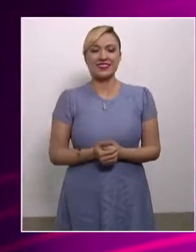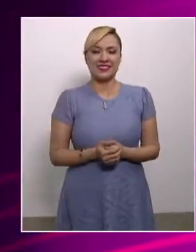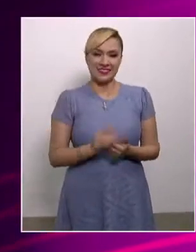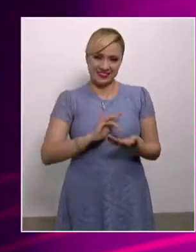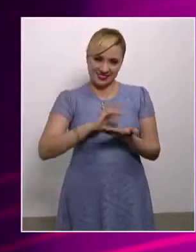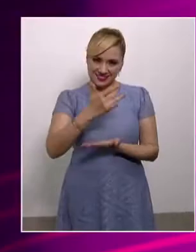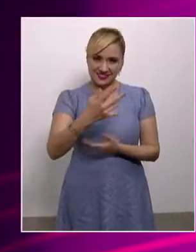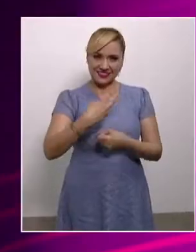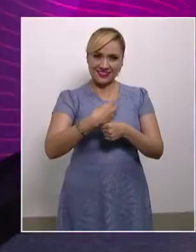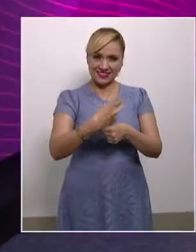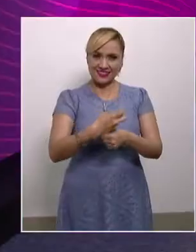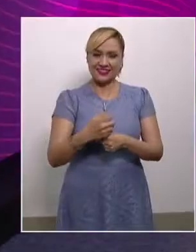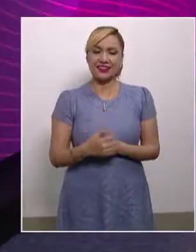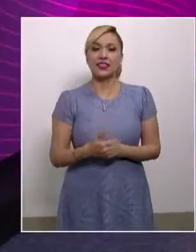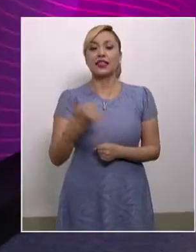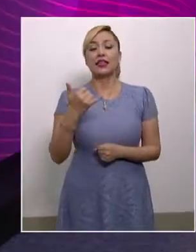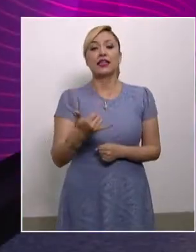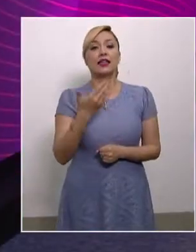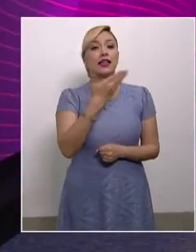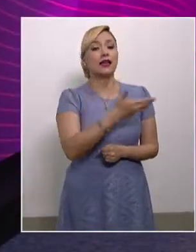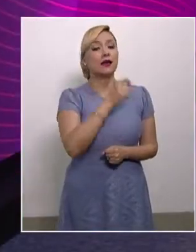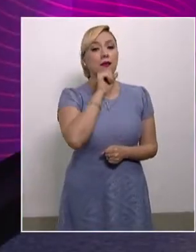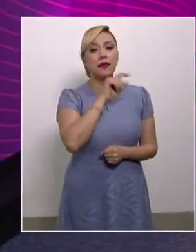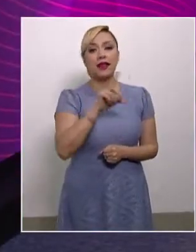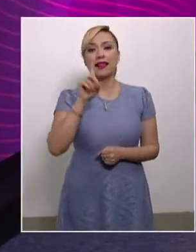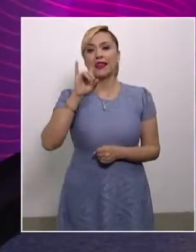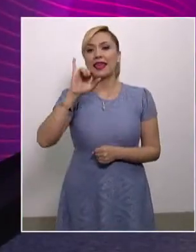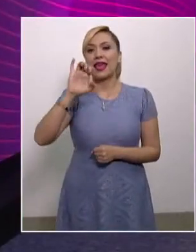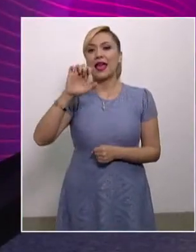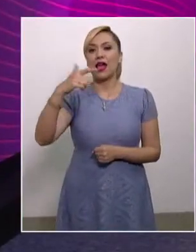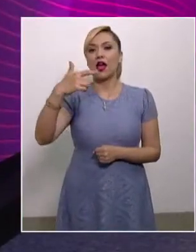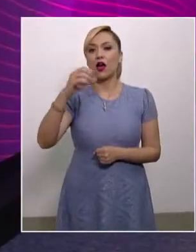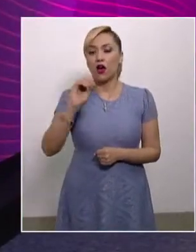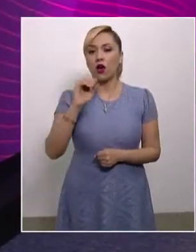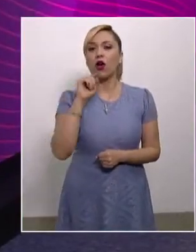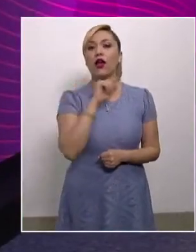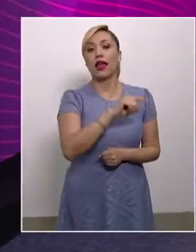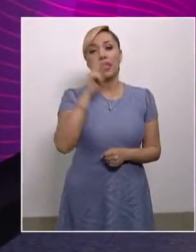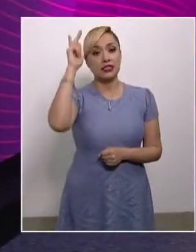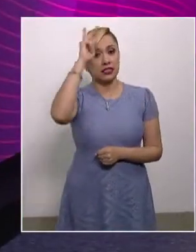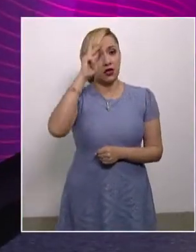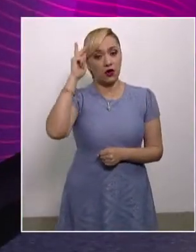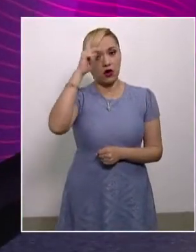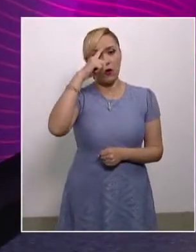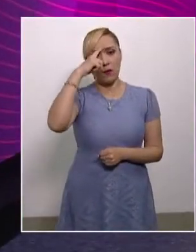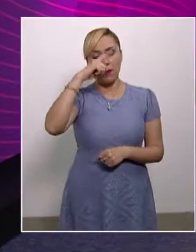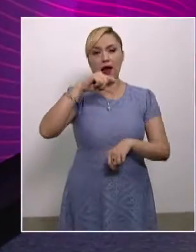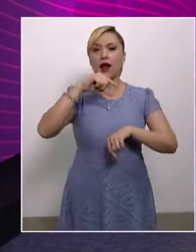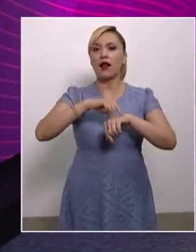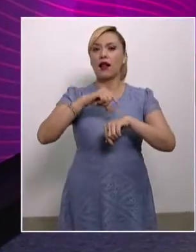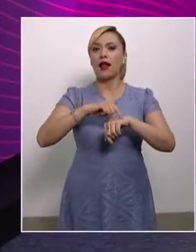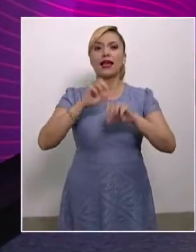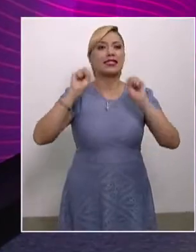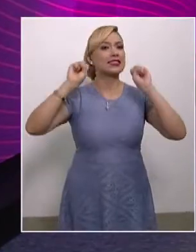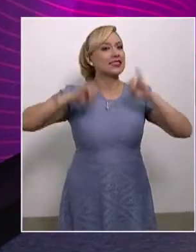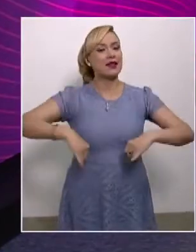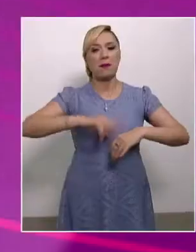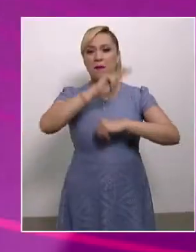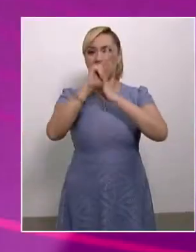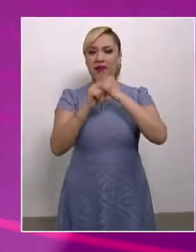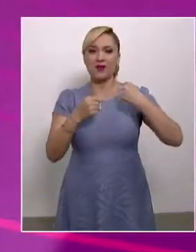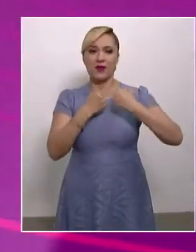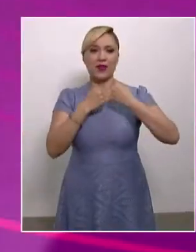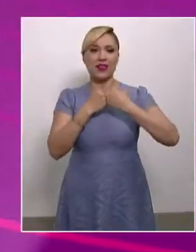gracias por la invitación, Silvia. Y nos acompaña también Diego Falcón, él es psicólogo de Médicos Sin Fronteras. Muchas gracias por la